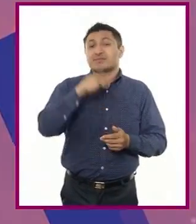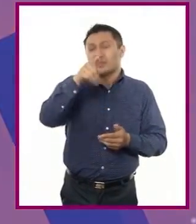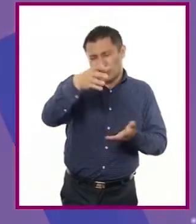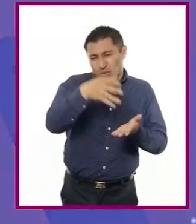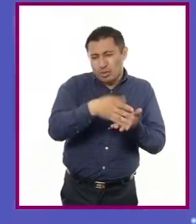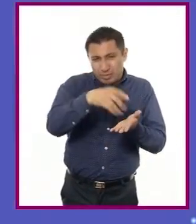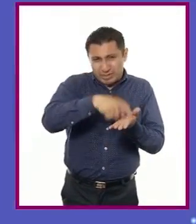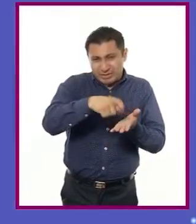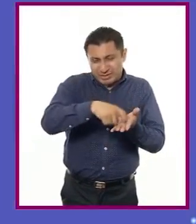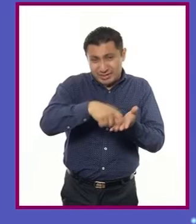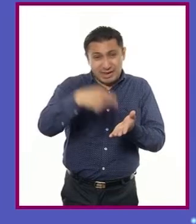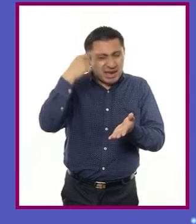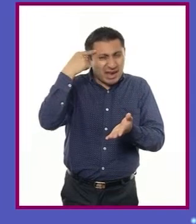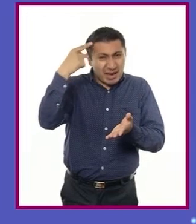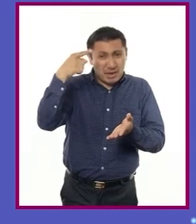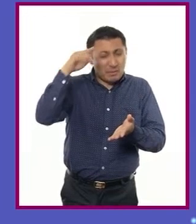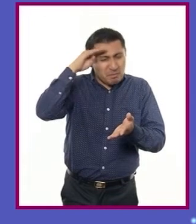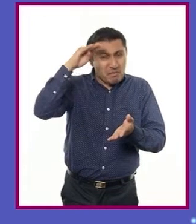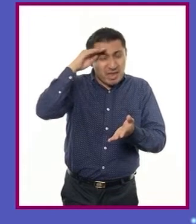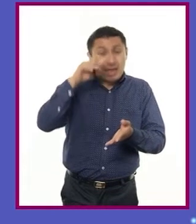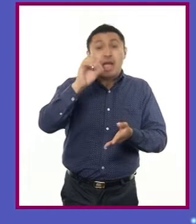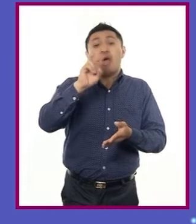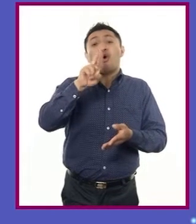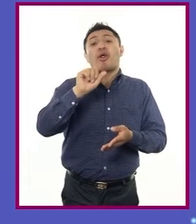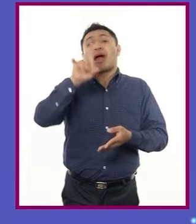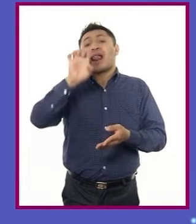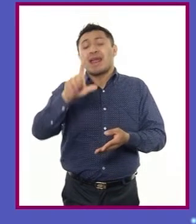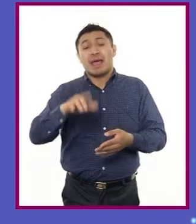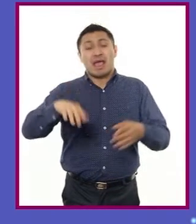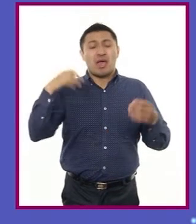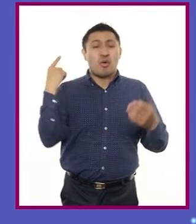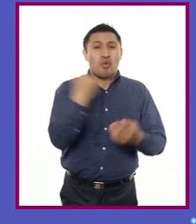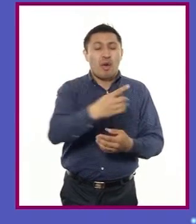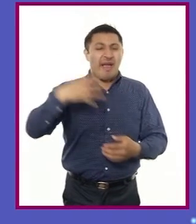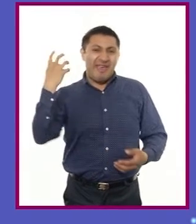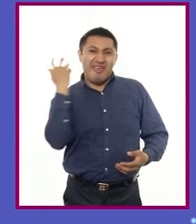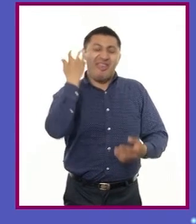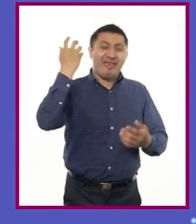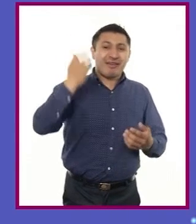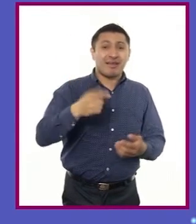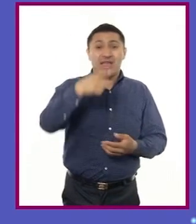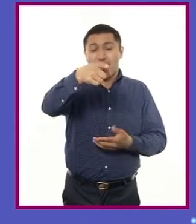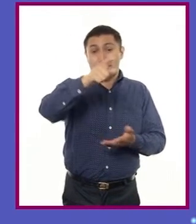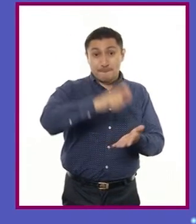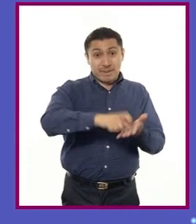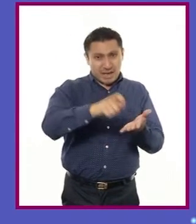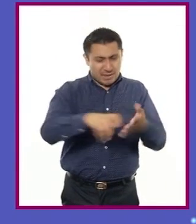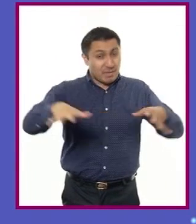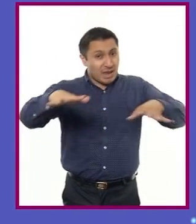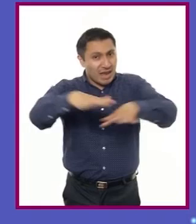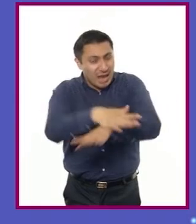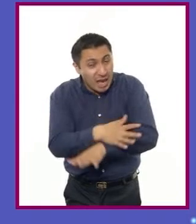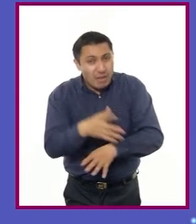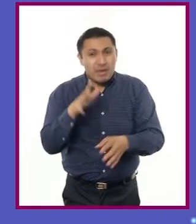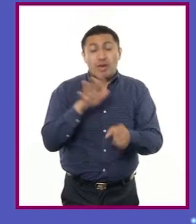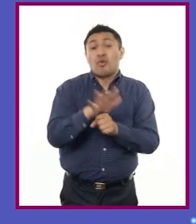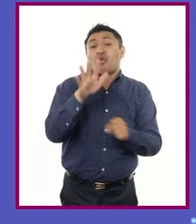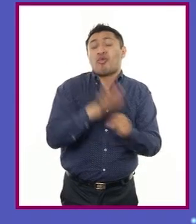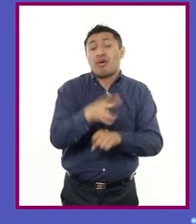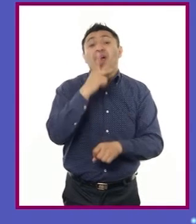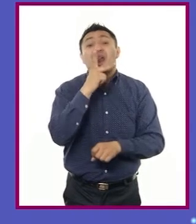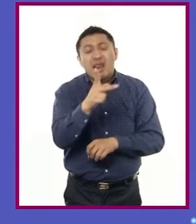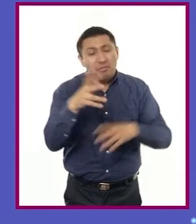en su cuaderno. Órale, qué chido. Escriban, anoten. ¿Por cuál las